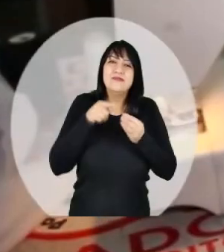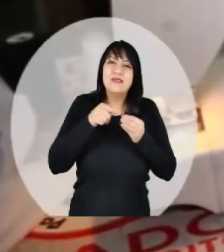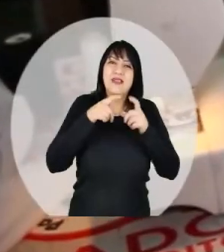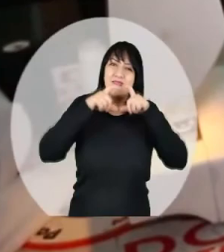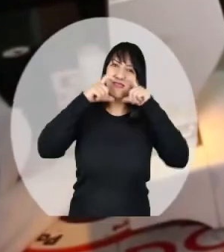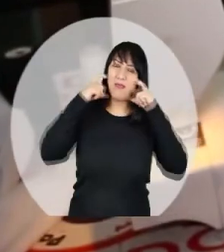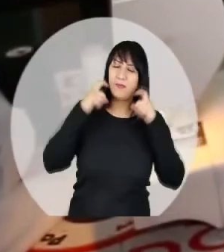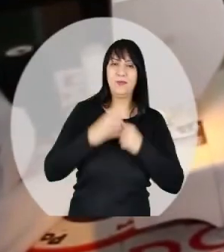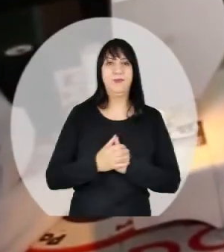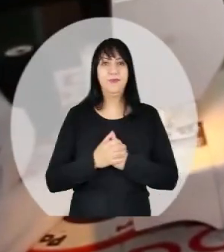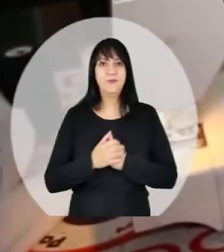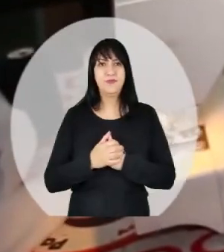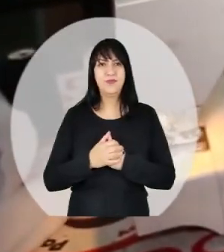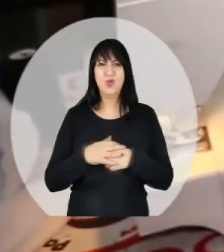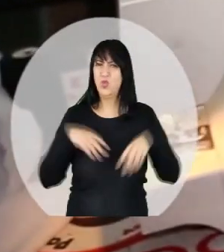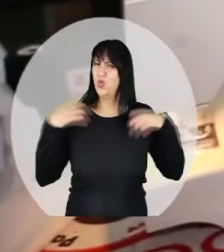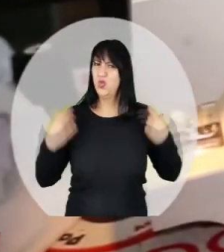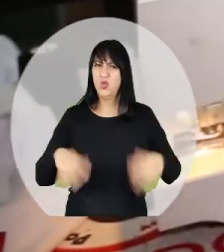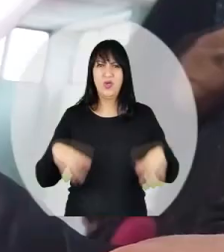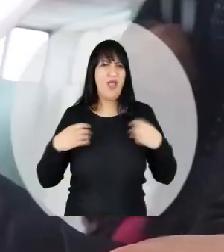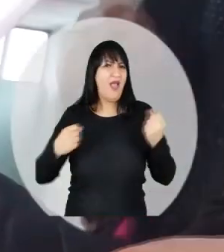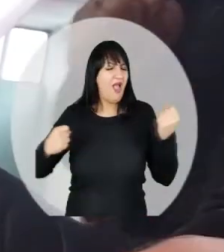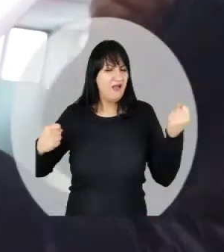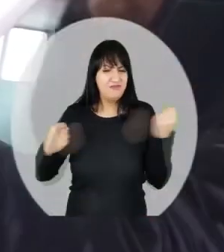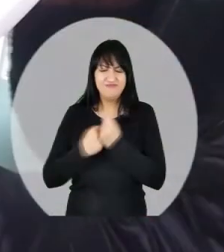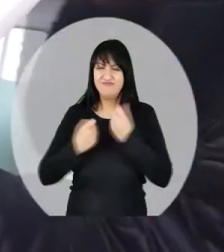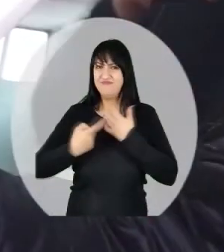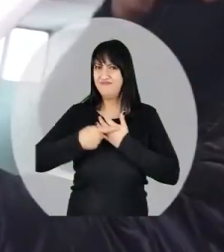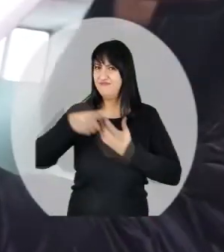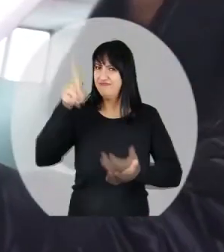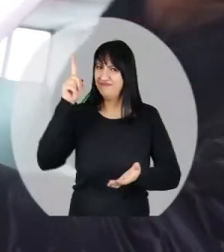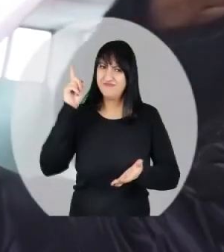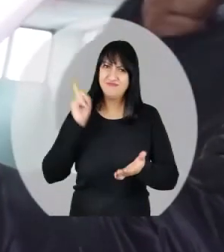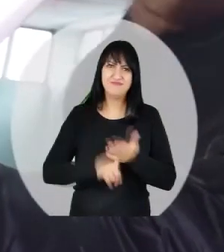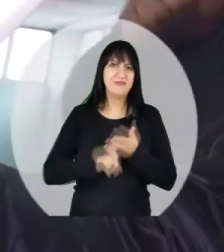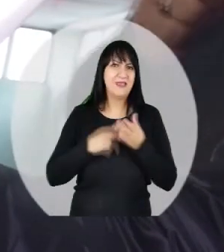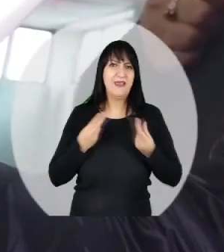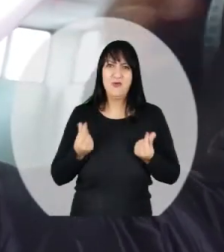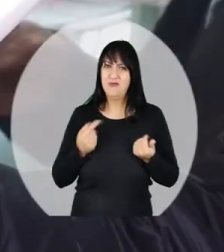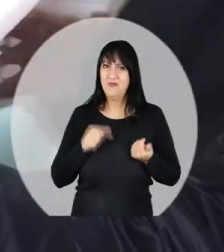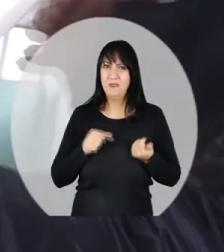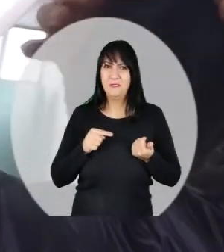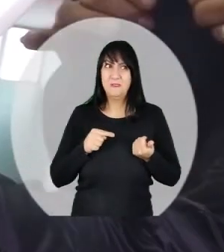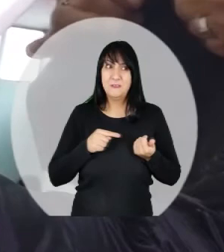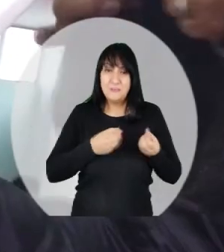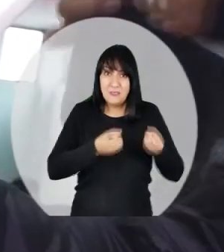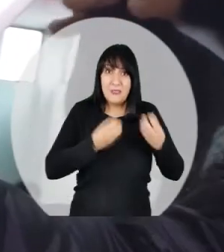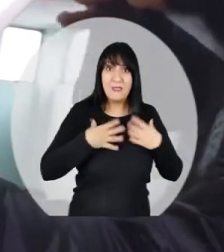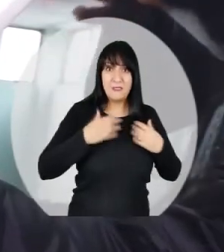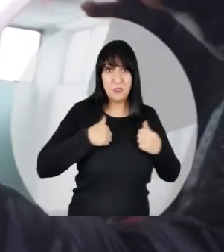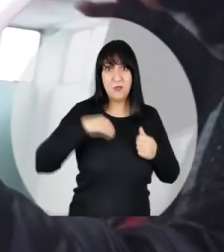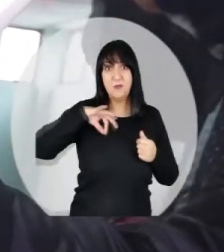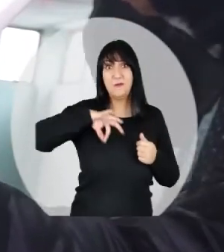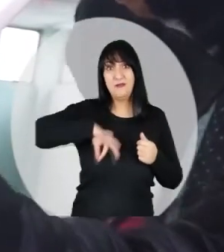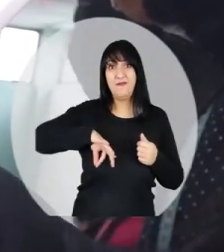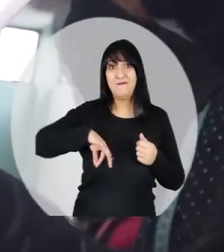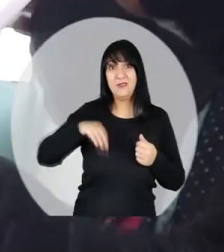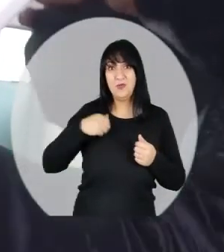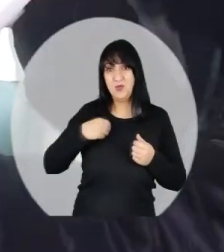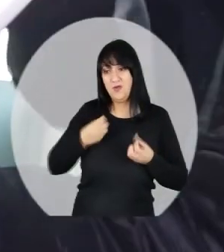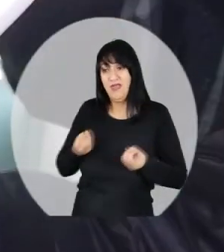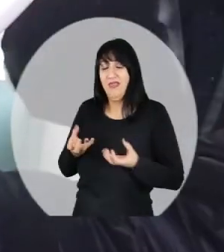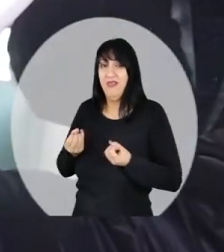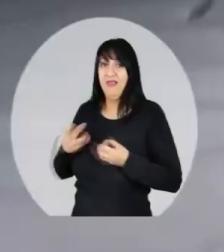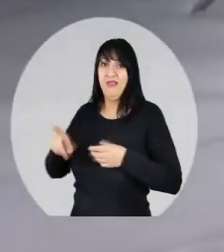ellas para que elaboren esos tapabocas. Es un apoyo total, sea, económico, porque con ello yo estoy dando